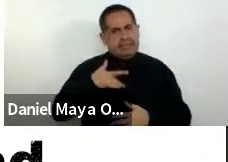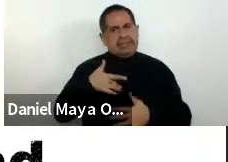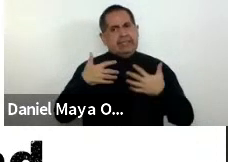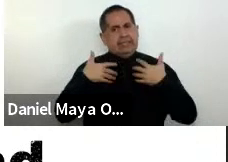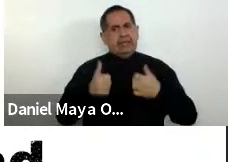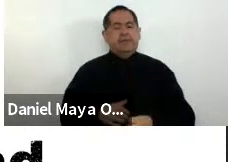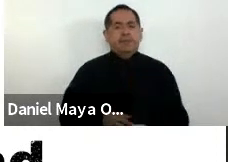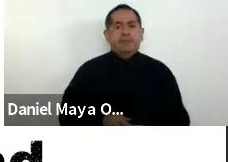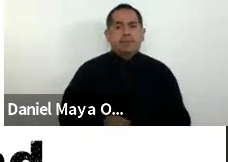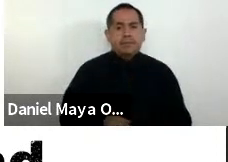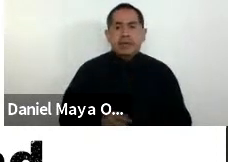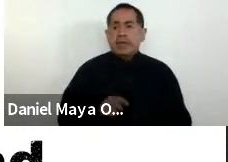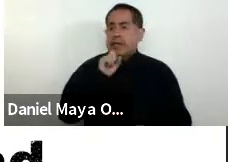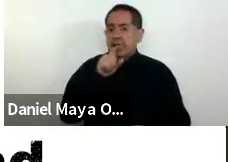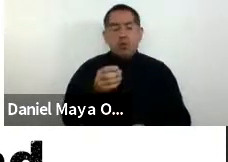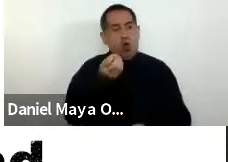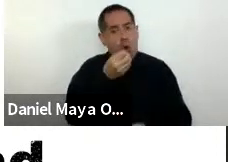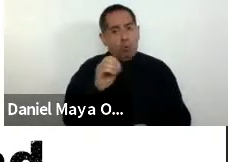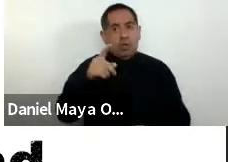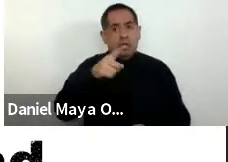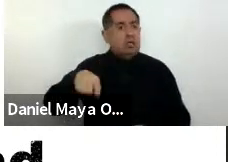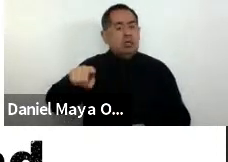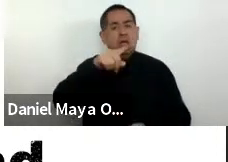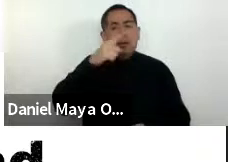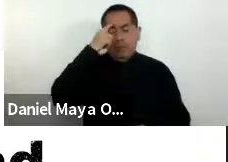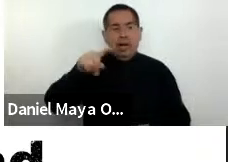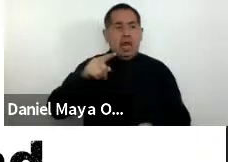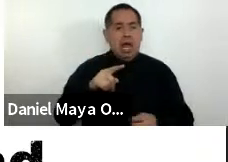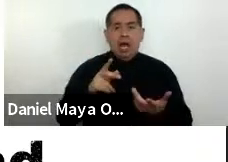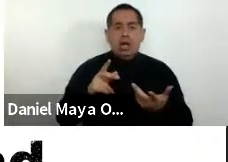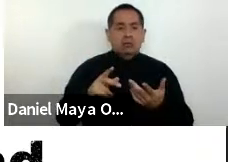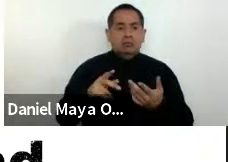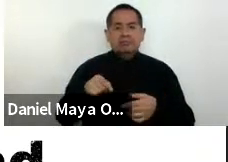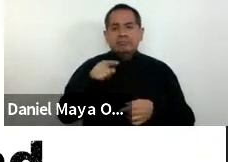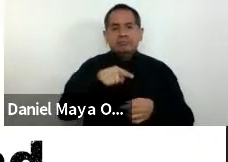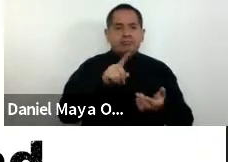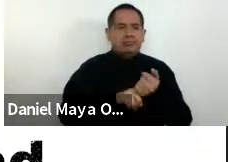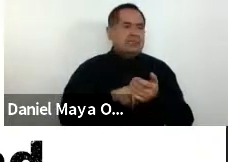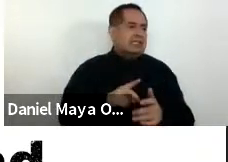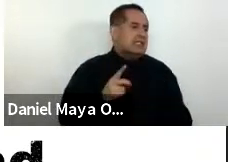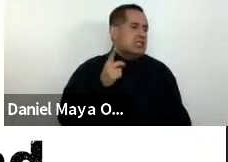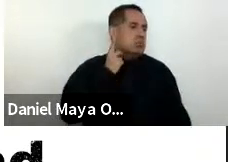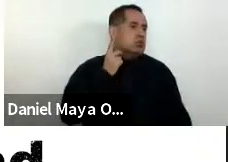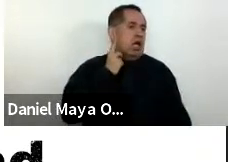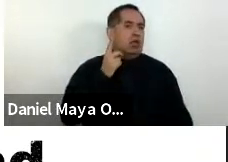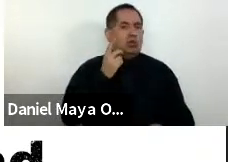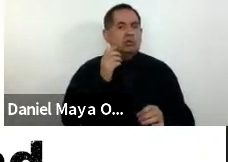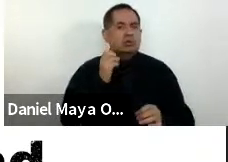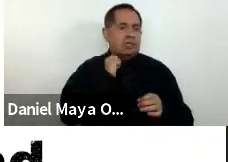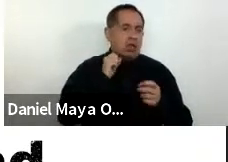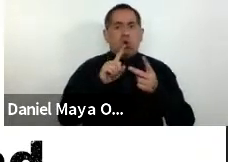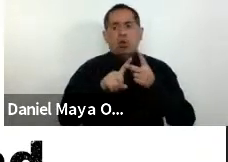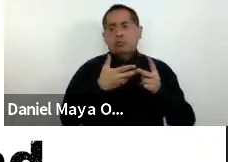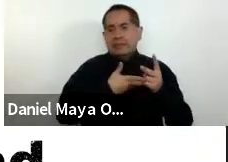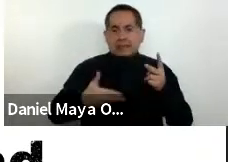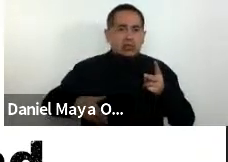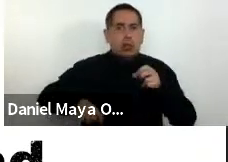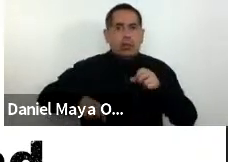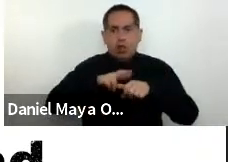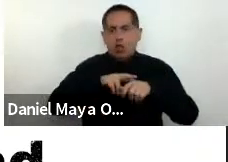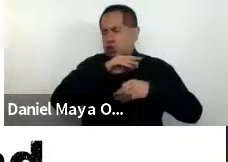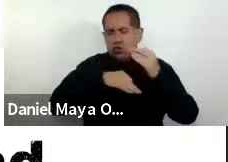Y además hay una obligación para los poderes legislativo, esencialmente el ejecutivo, para el efecto de